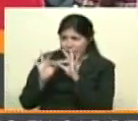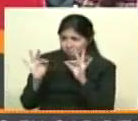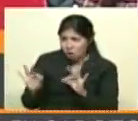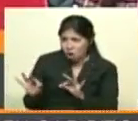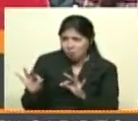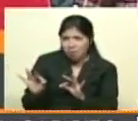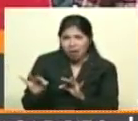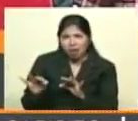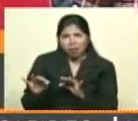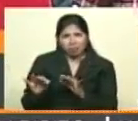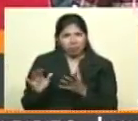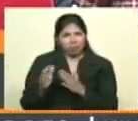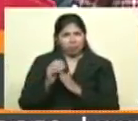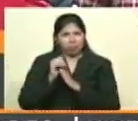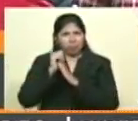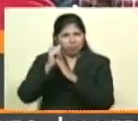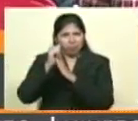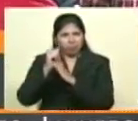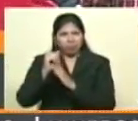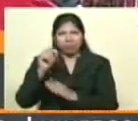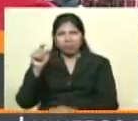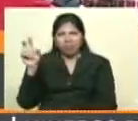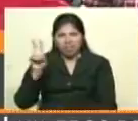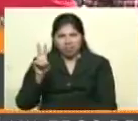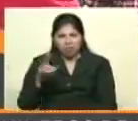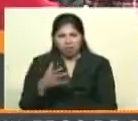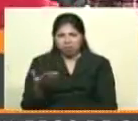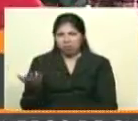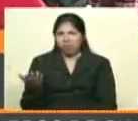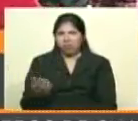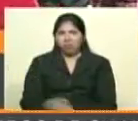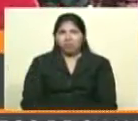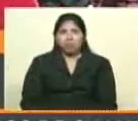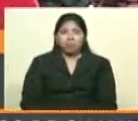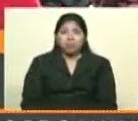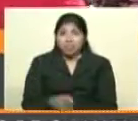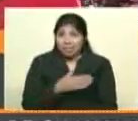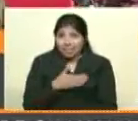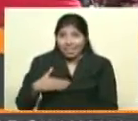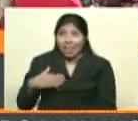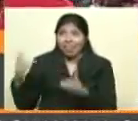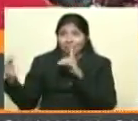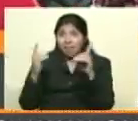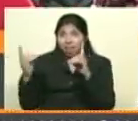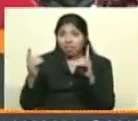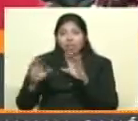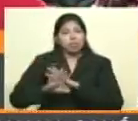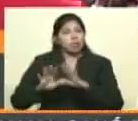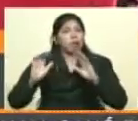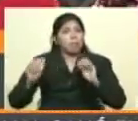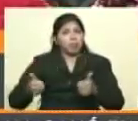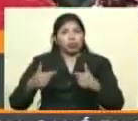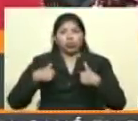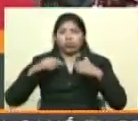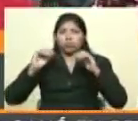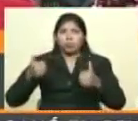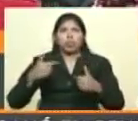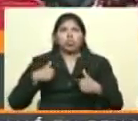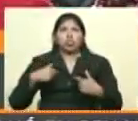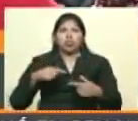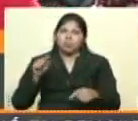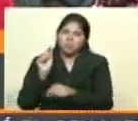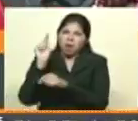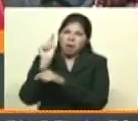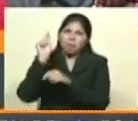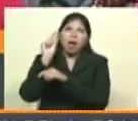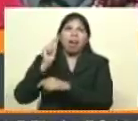Pieza de la oligarquía. Bueno, ¿que quiere un debate? Ya estamos en debate. Y yo voy a decir todas las verdades sobre